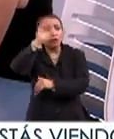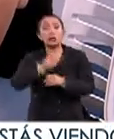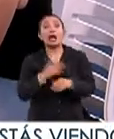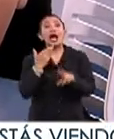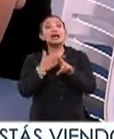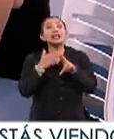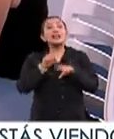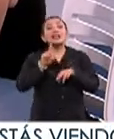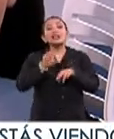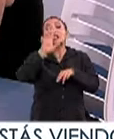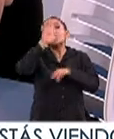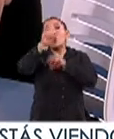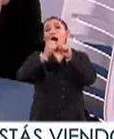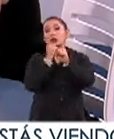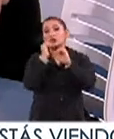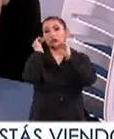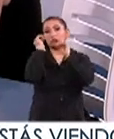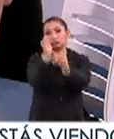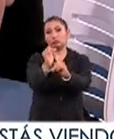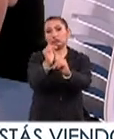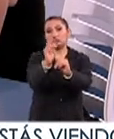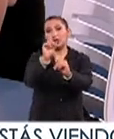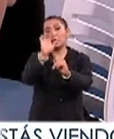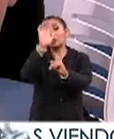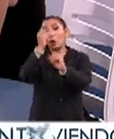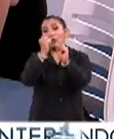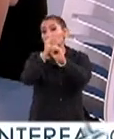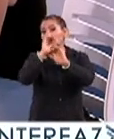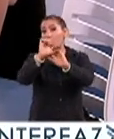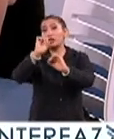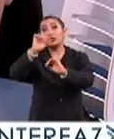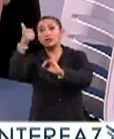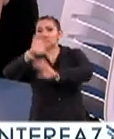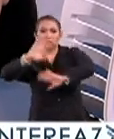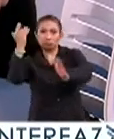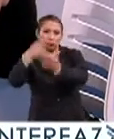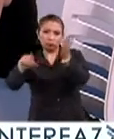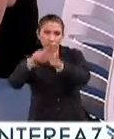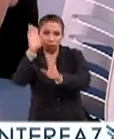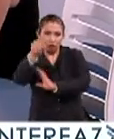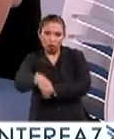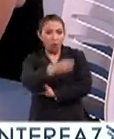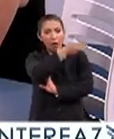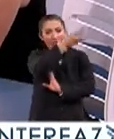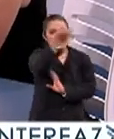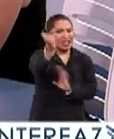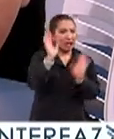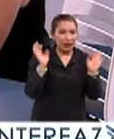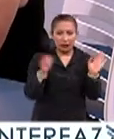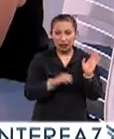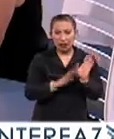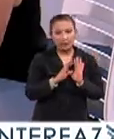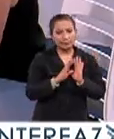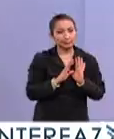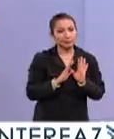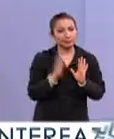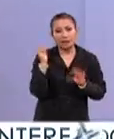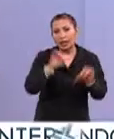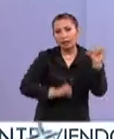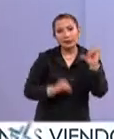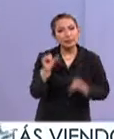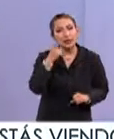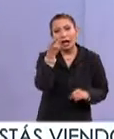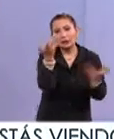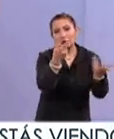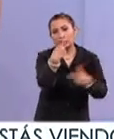solamente hasta 35 años, eso mientras es lo que no rebasen planteado. el límite de edad. Sí, en cualquier actividad